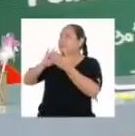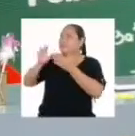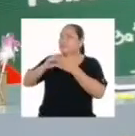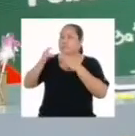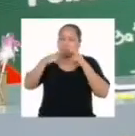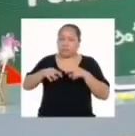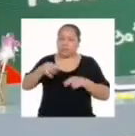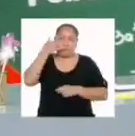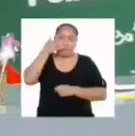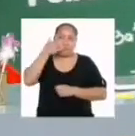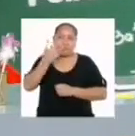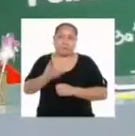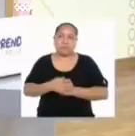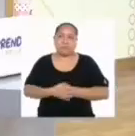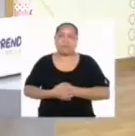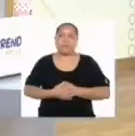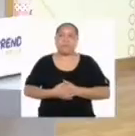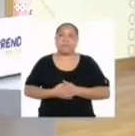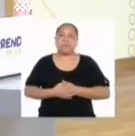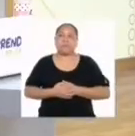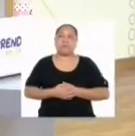Ay, disculpen, voy a ver quién me llama.